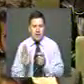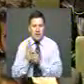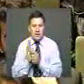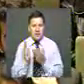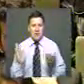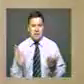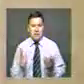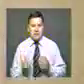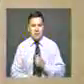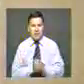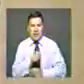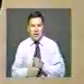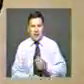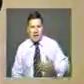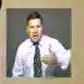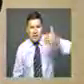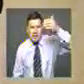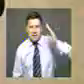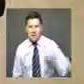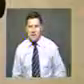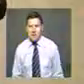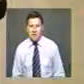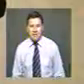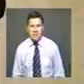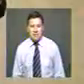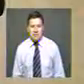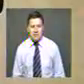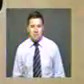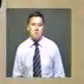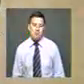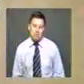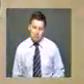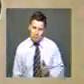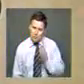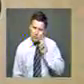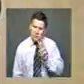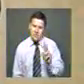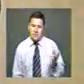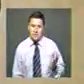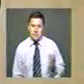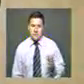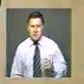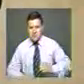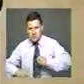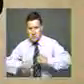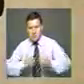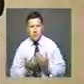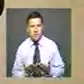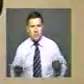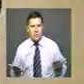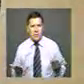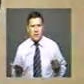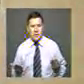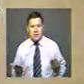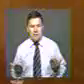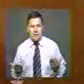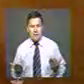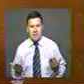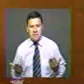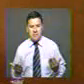es la edad. Yo siempre he oído en estas actuaciones que